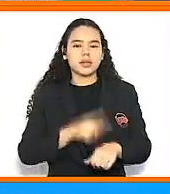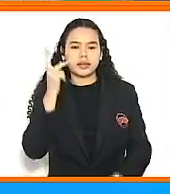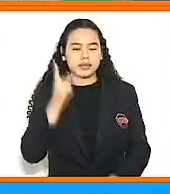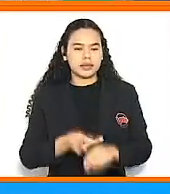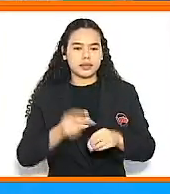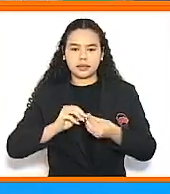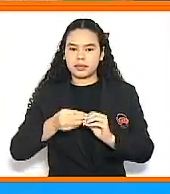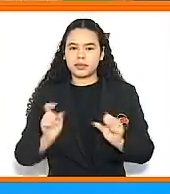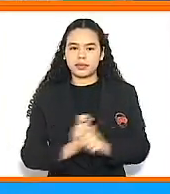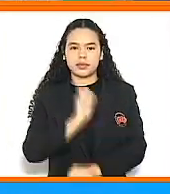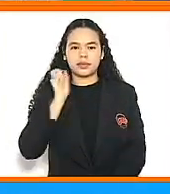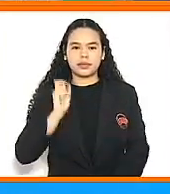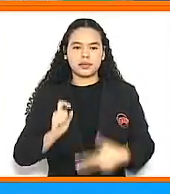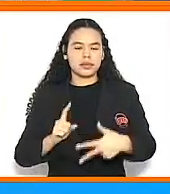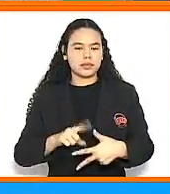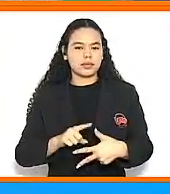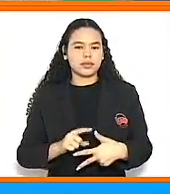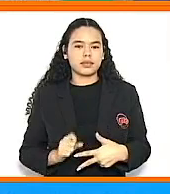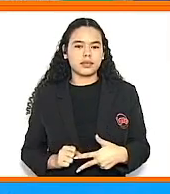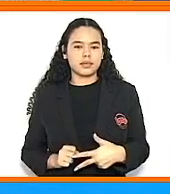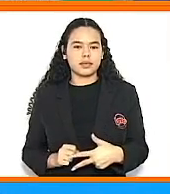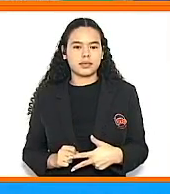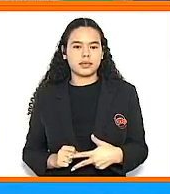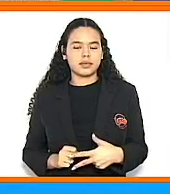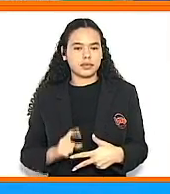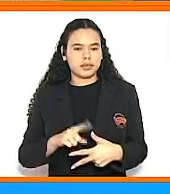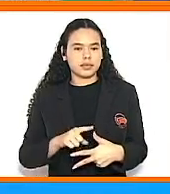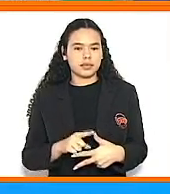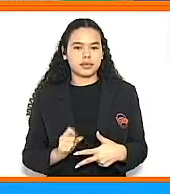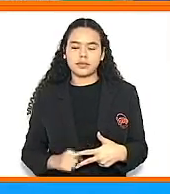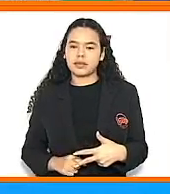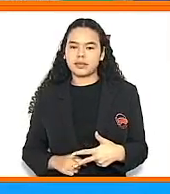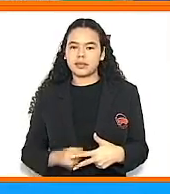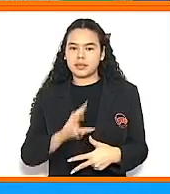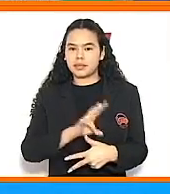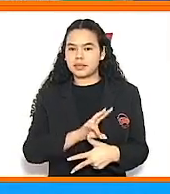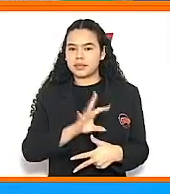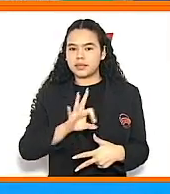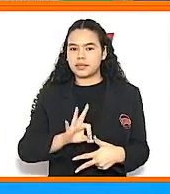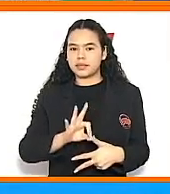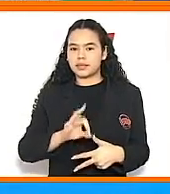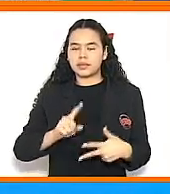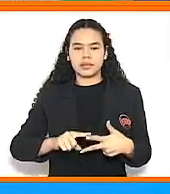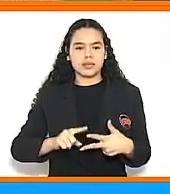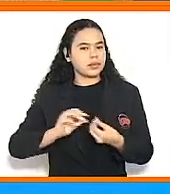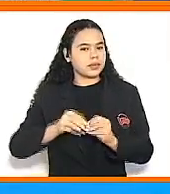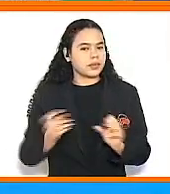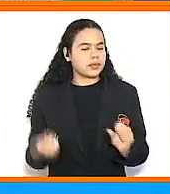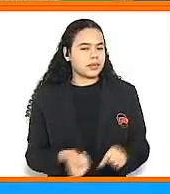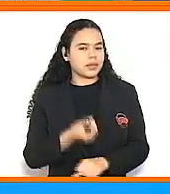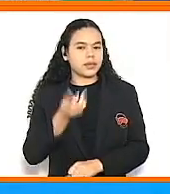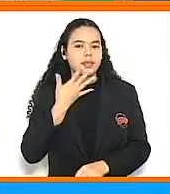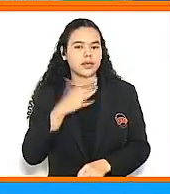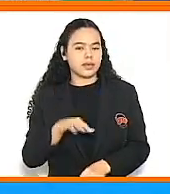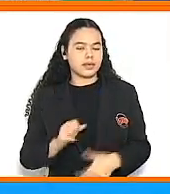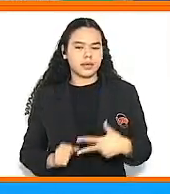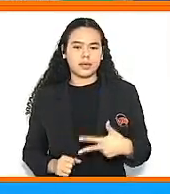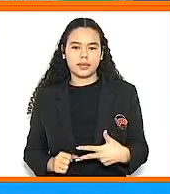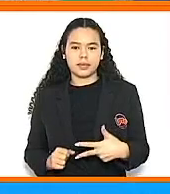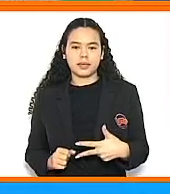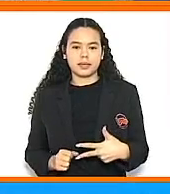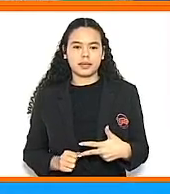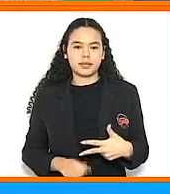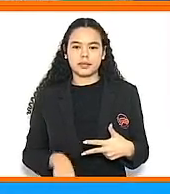favorecido es, atentos, el 79, segundo número ganador, suerte.